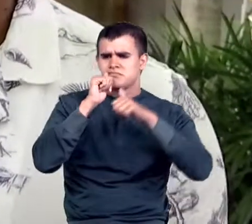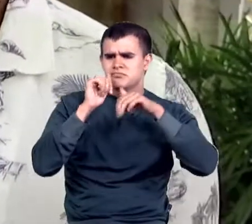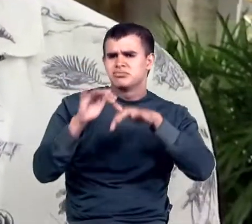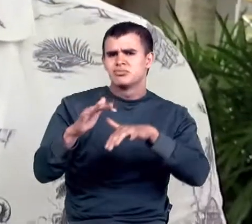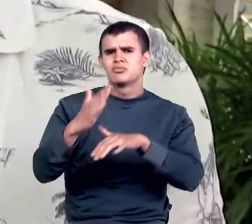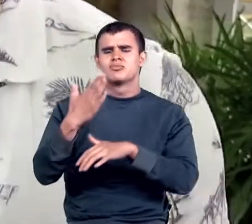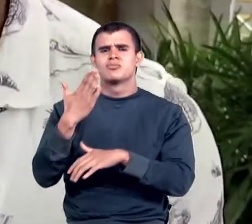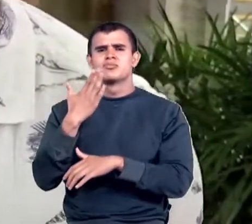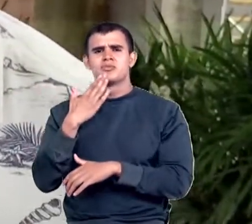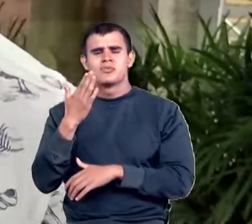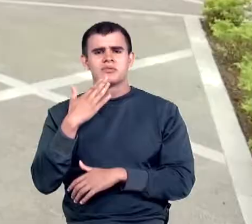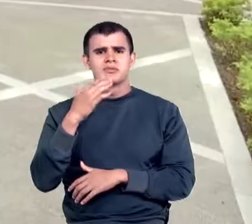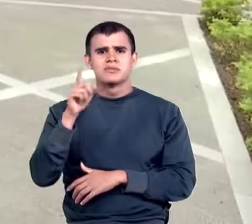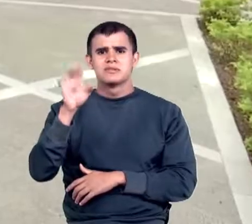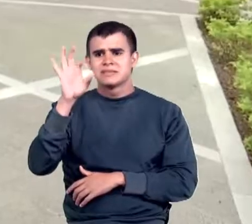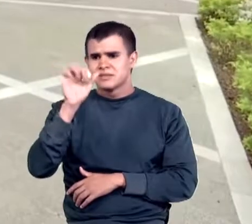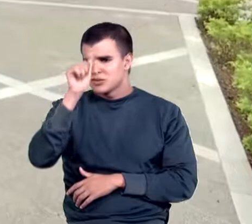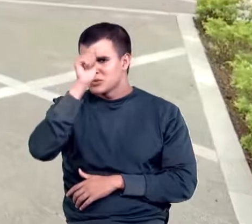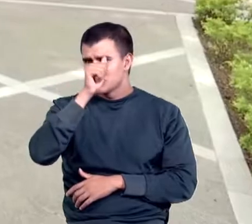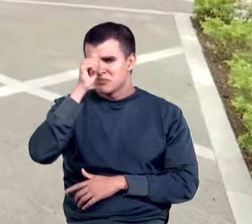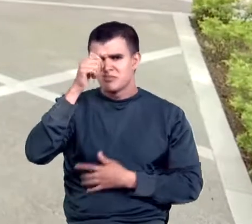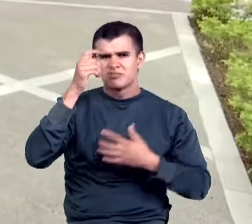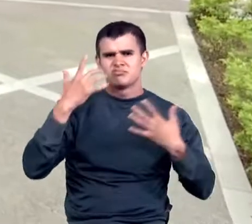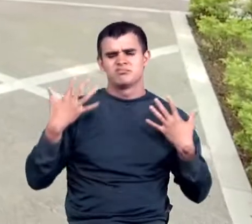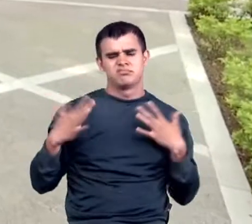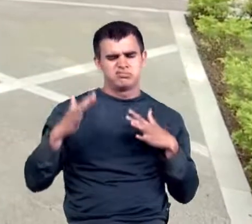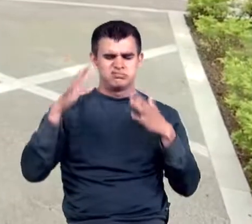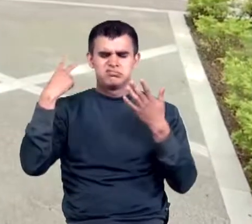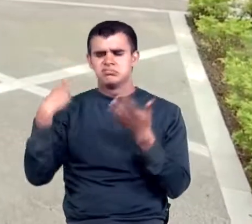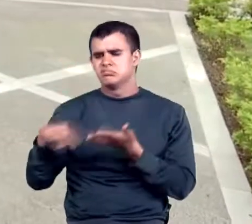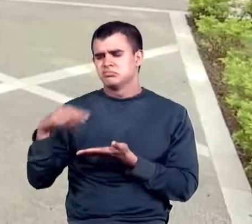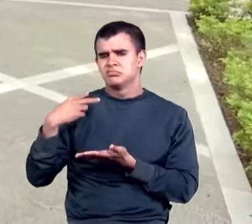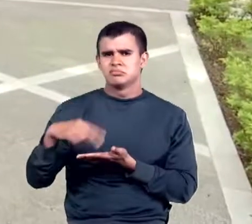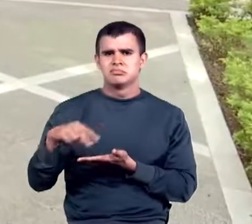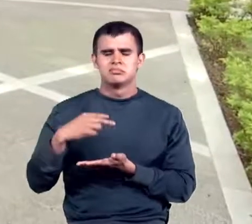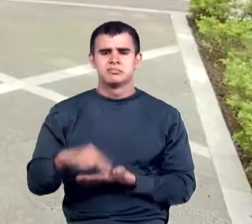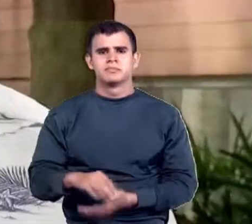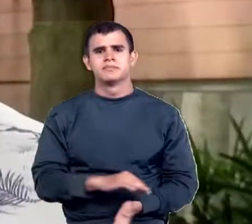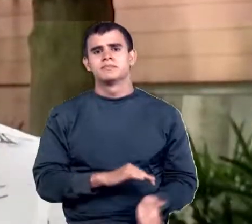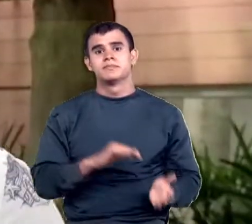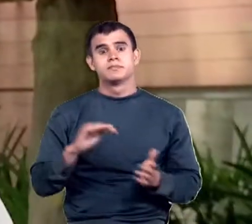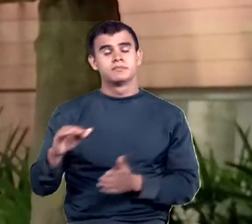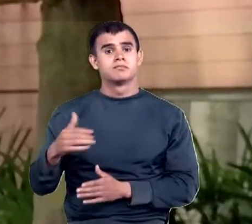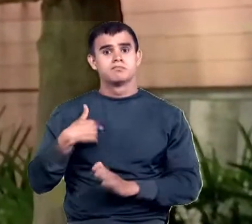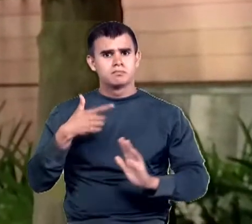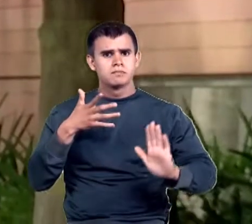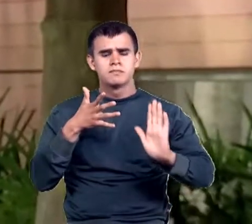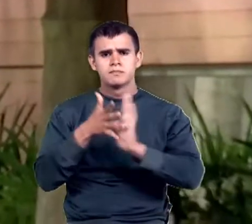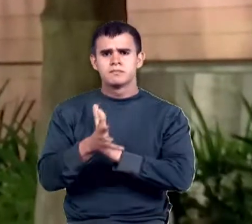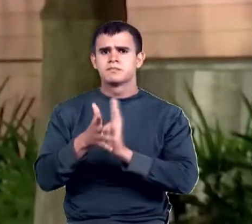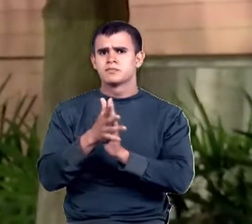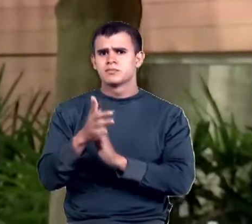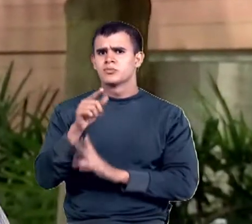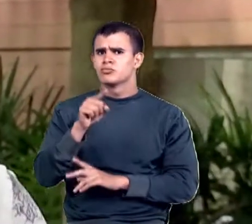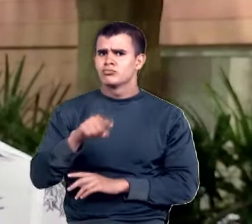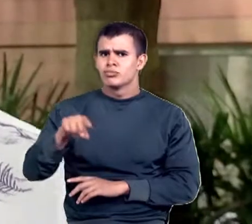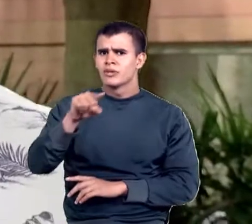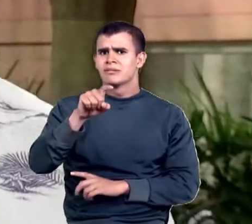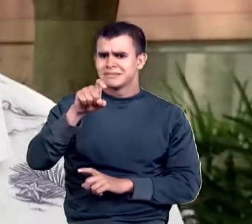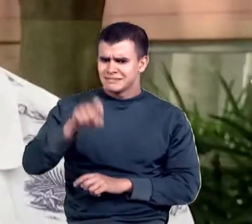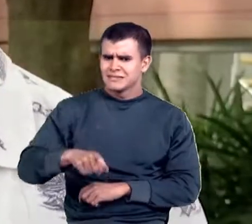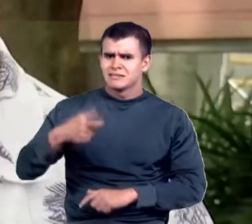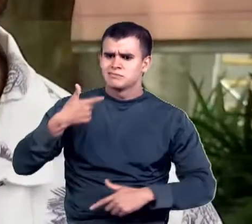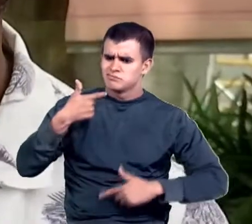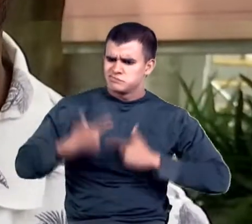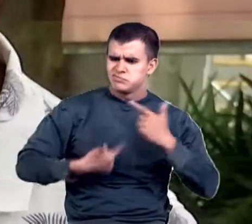el Facebook salió. Que el fin de semana es de rumba. fiesta, gozadera y sabor. El mensaje